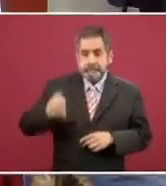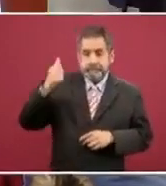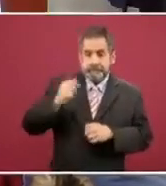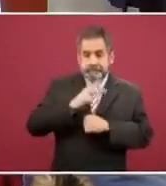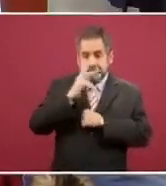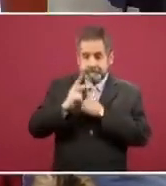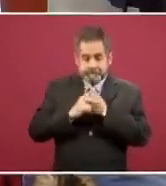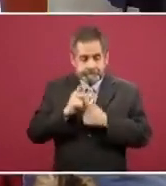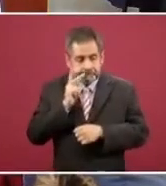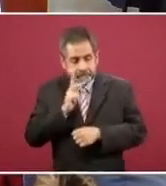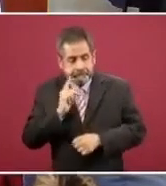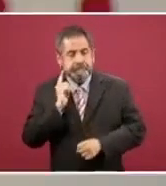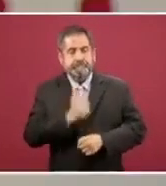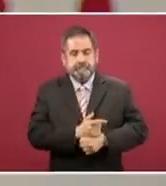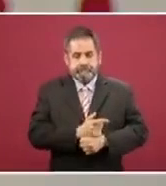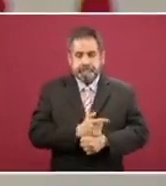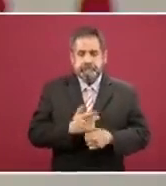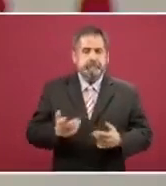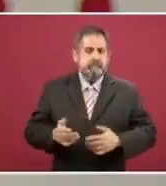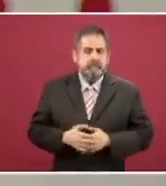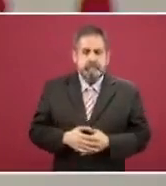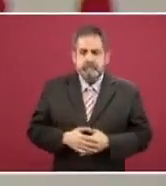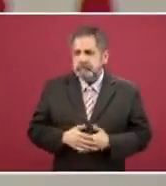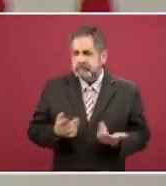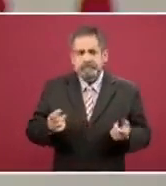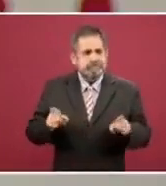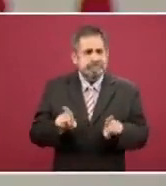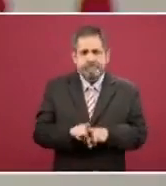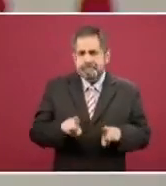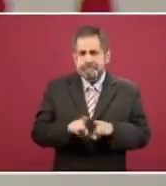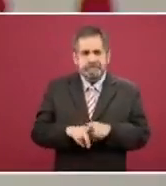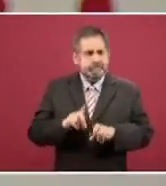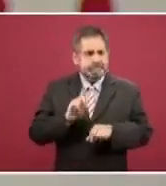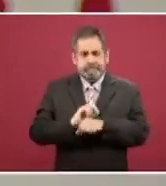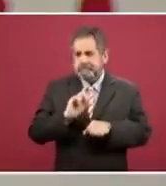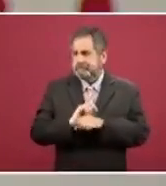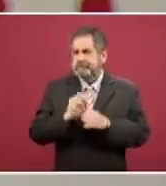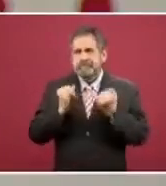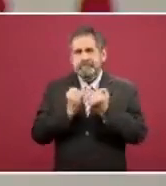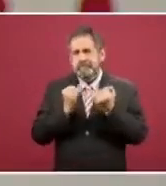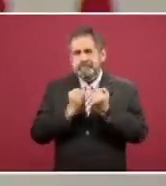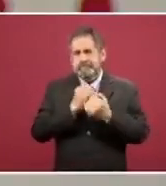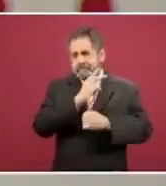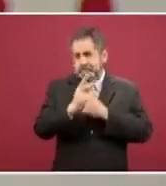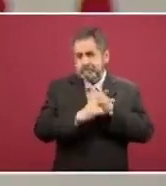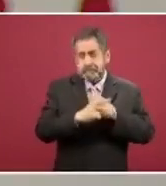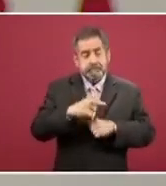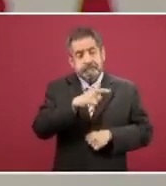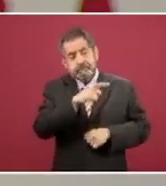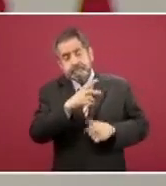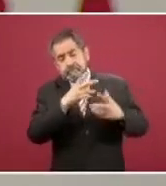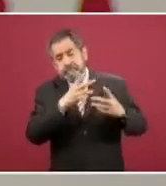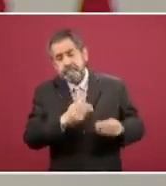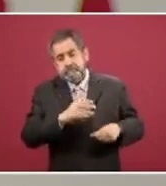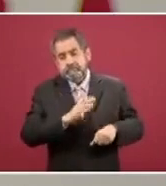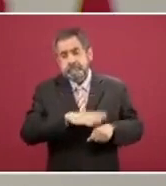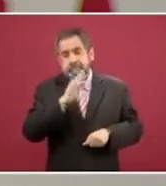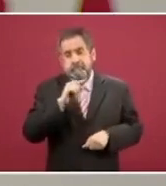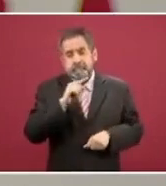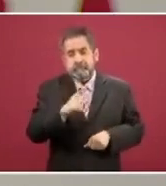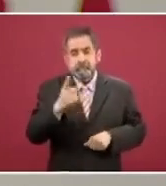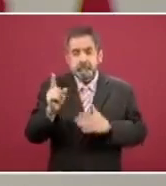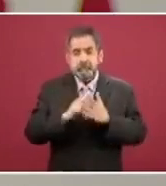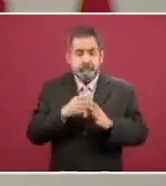prueba diagnóstica. Entonces, hemos hecho el mismo monitoreo todos los países, pero ellos tuvieron casos aproximadamente un